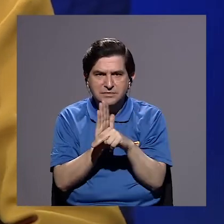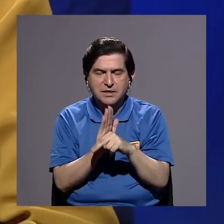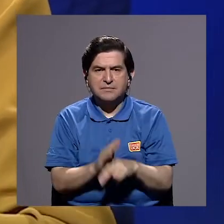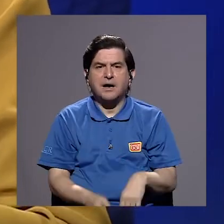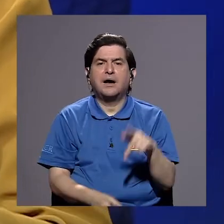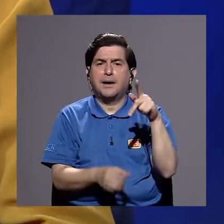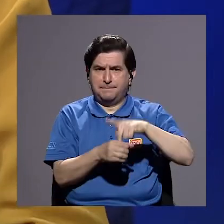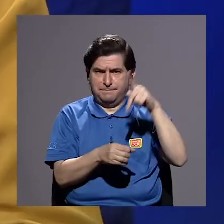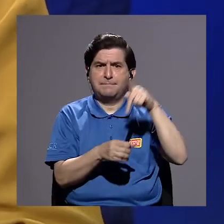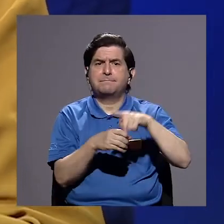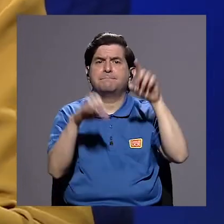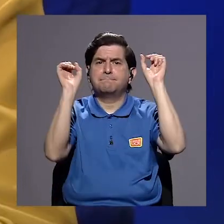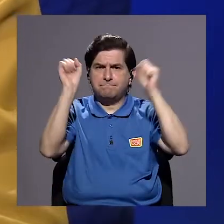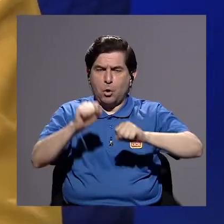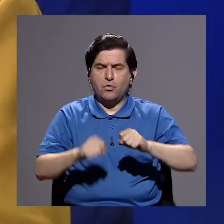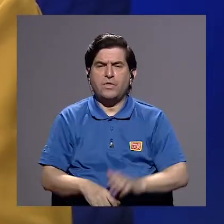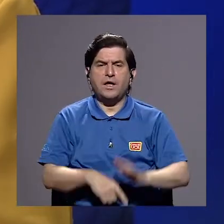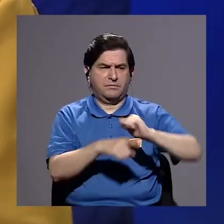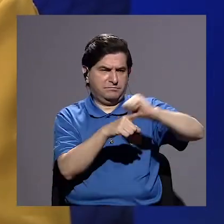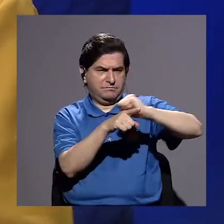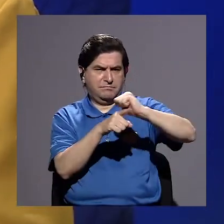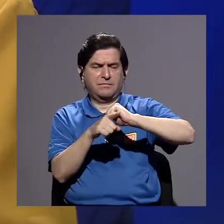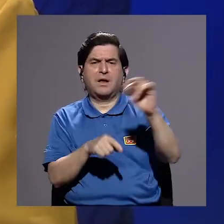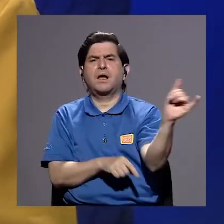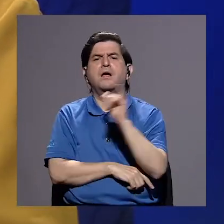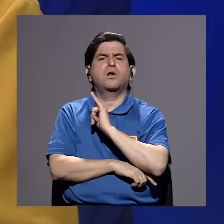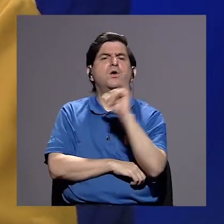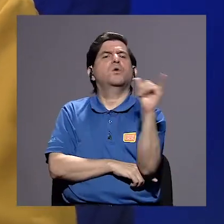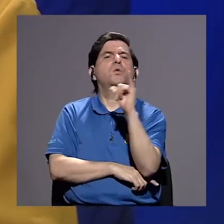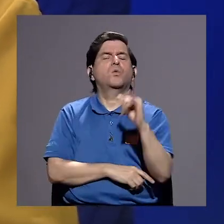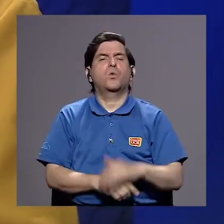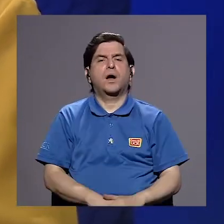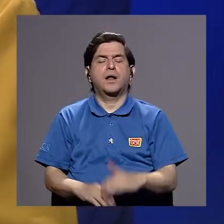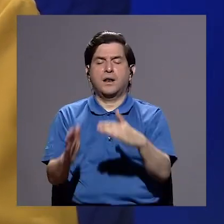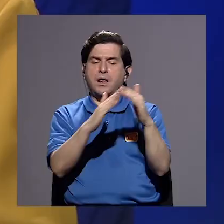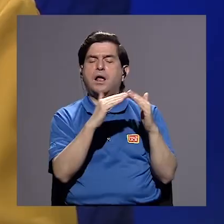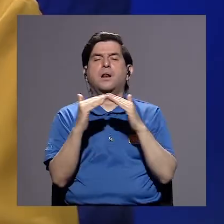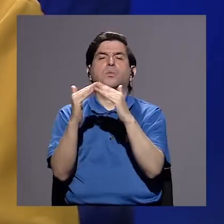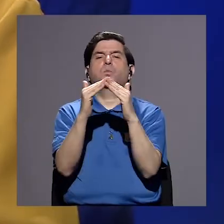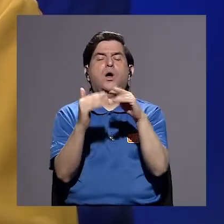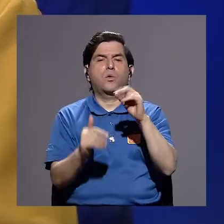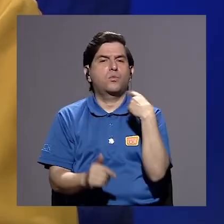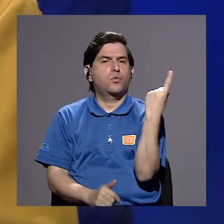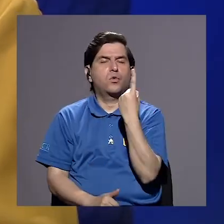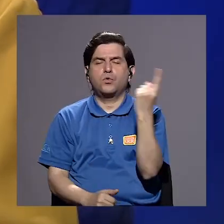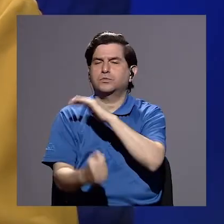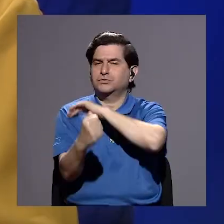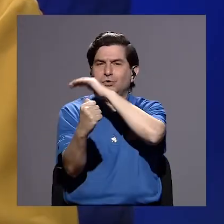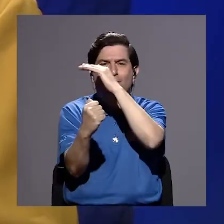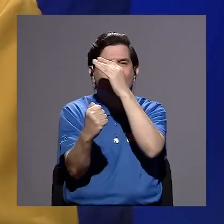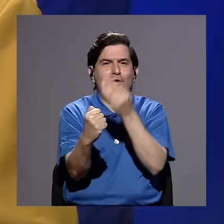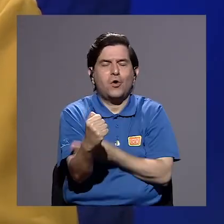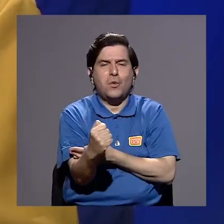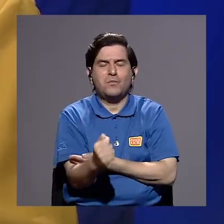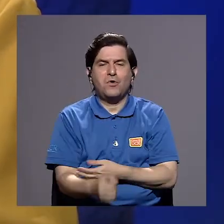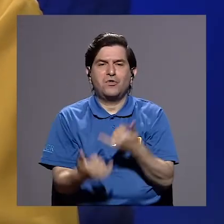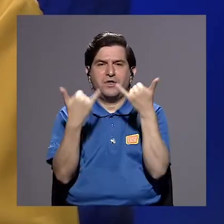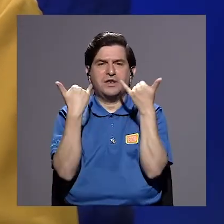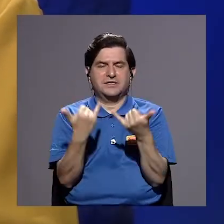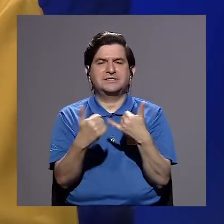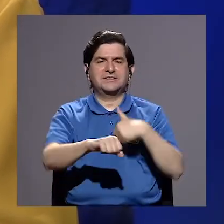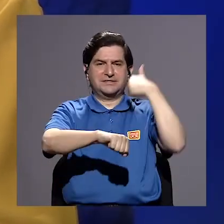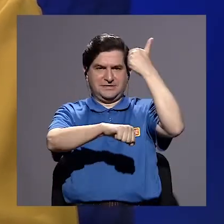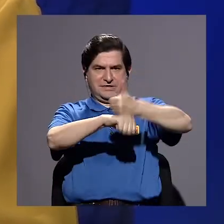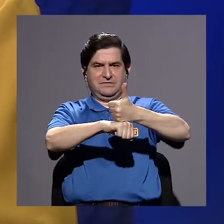normativo, sea participativa y sea ejercida también por el pueblo y no solo por los poderes